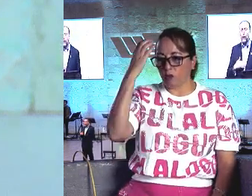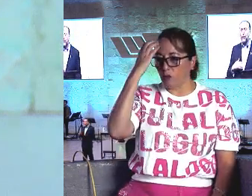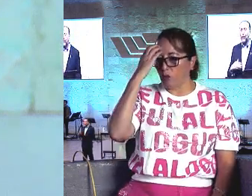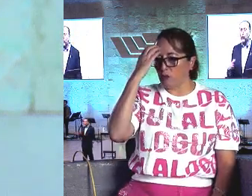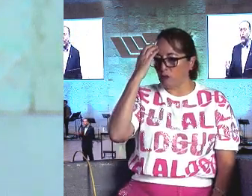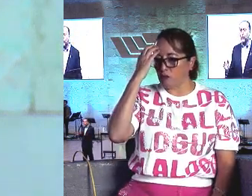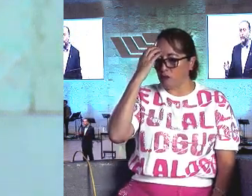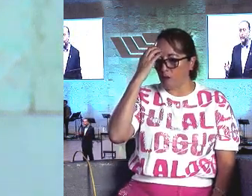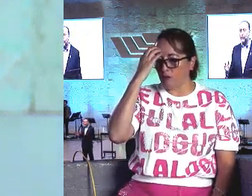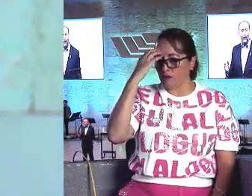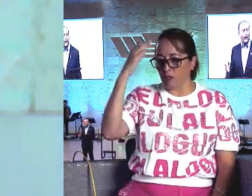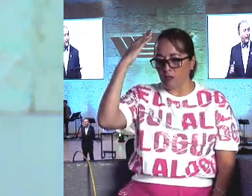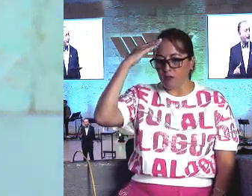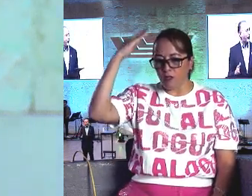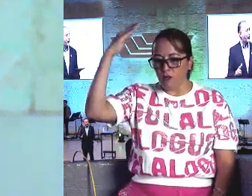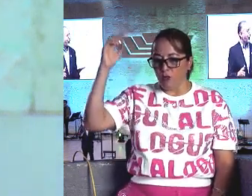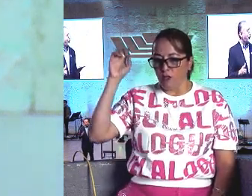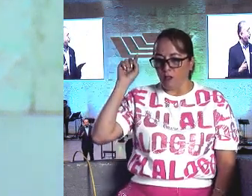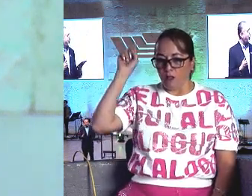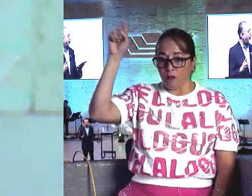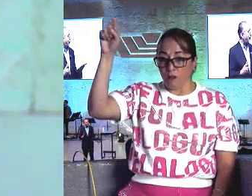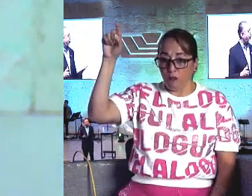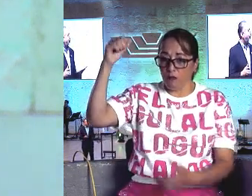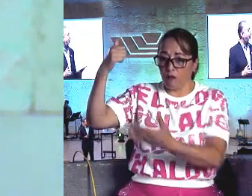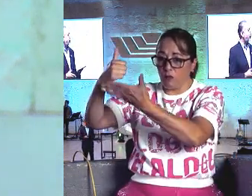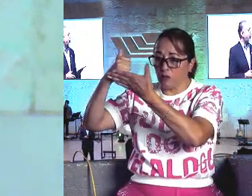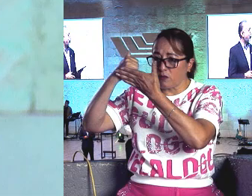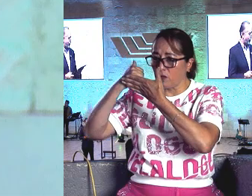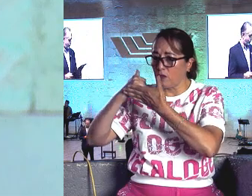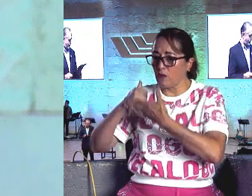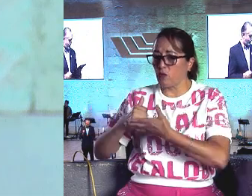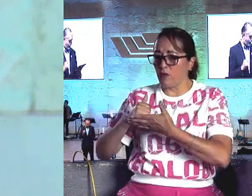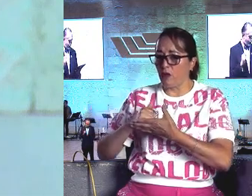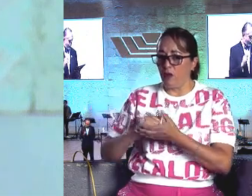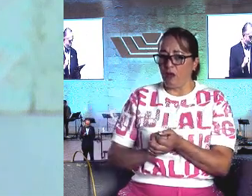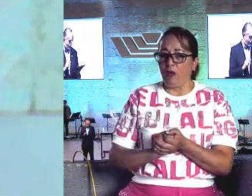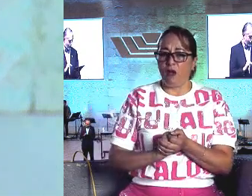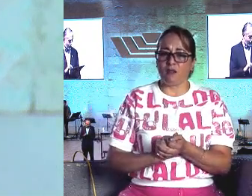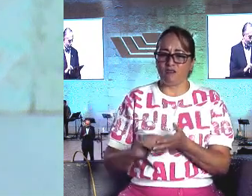la amargura. Dile al que tienes a tu lado: deshazte de la amargura.